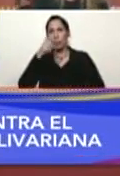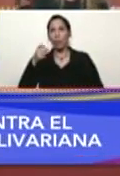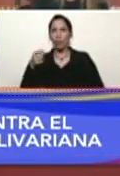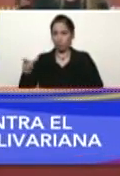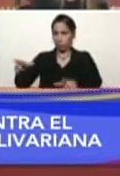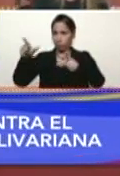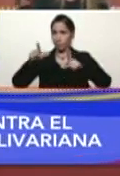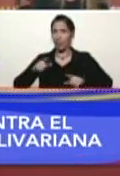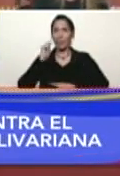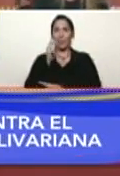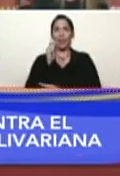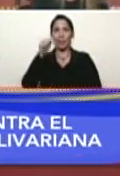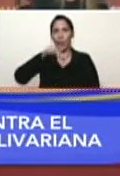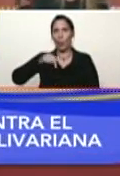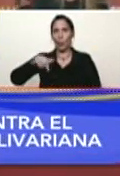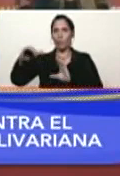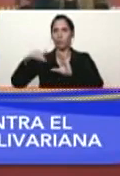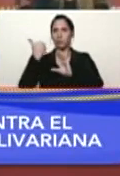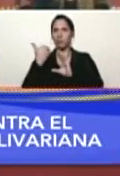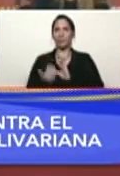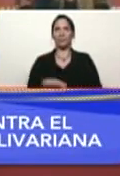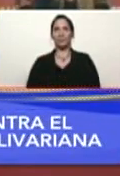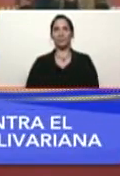hoy por correo electrónico.